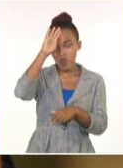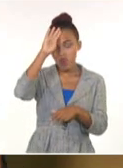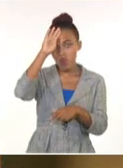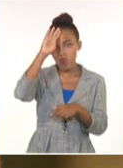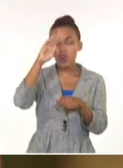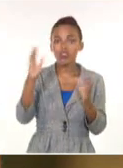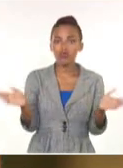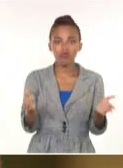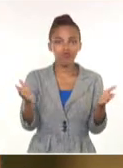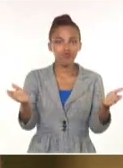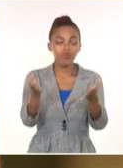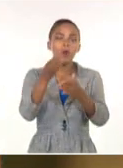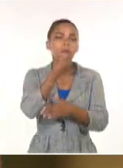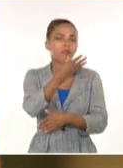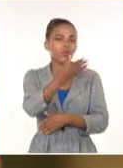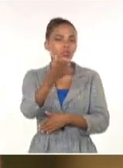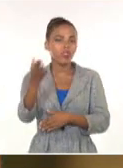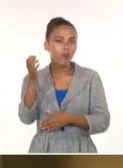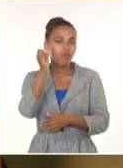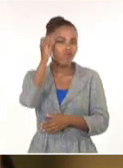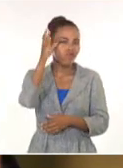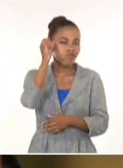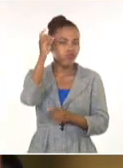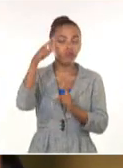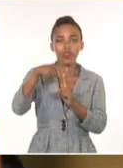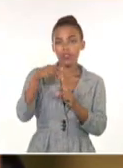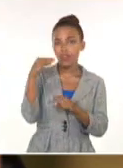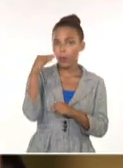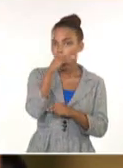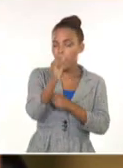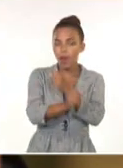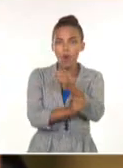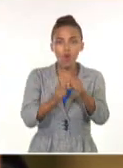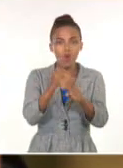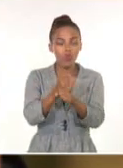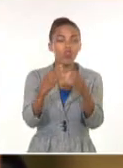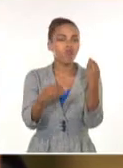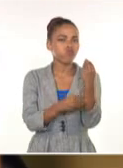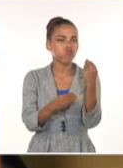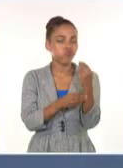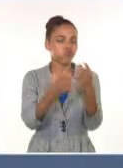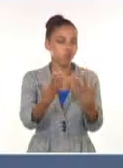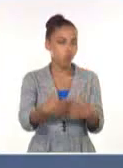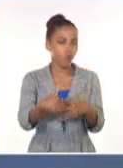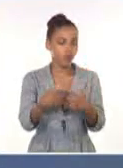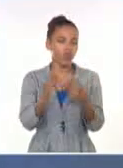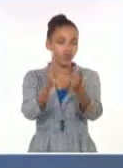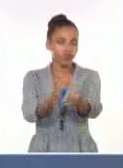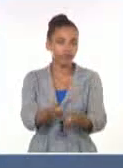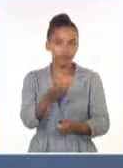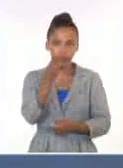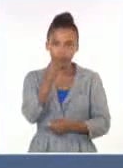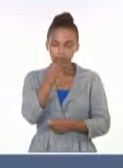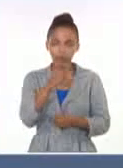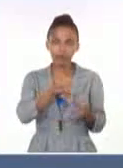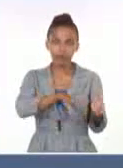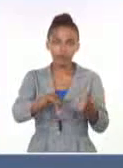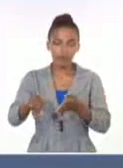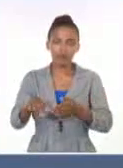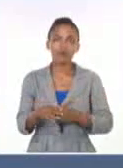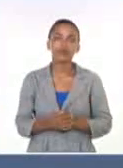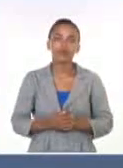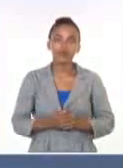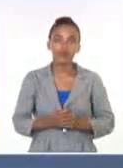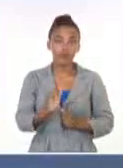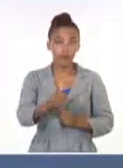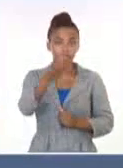con oportunidades para innovaciones tecnológicas que pueden potenciar la producción agrícola. Más adelante, el mandatario cubano